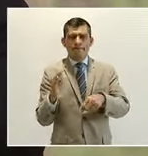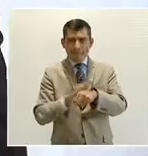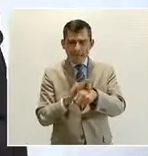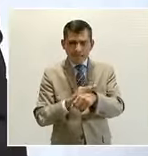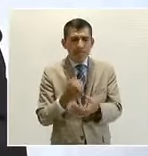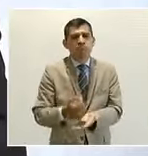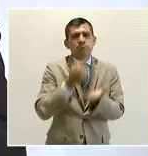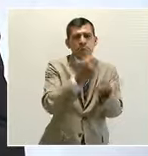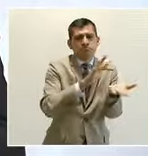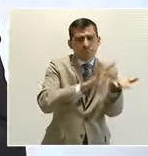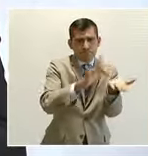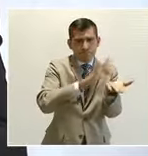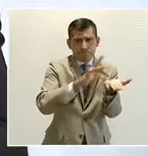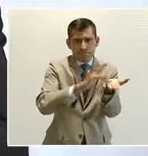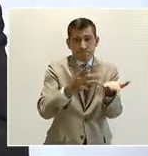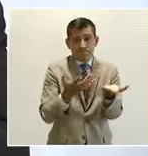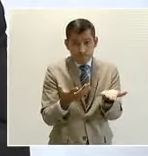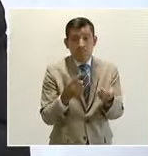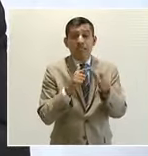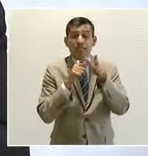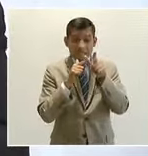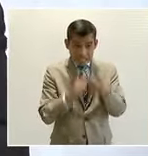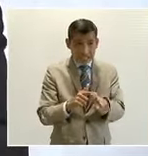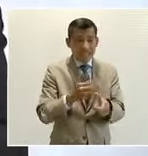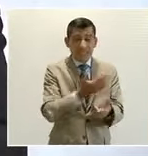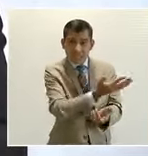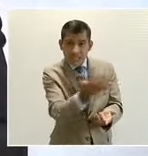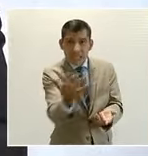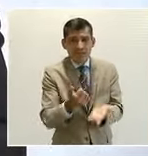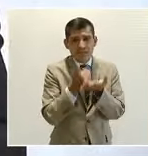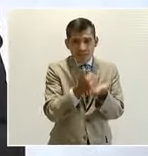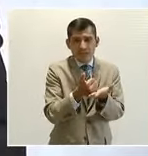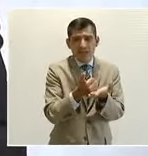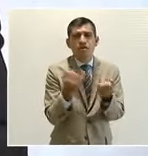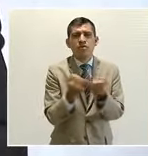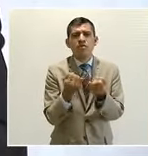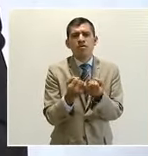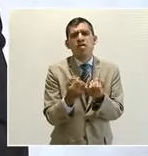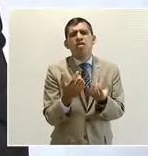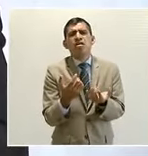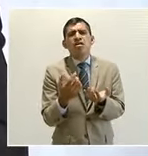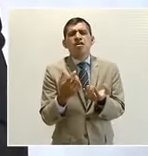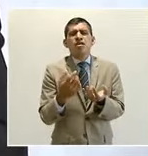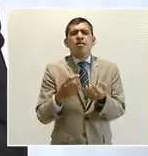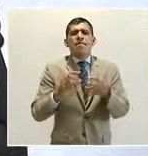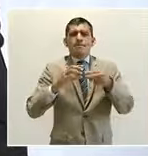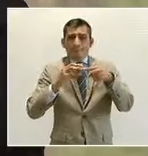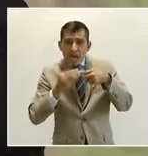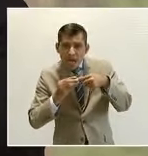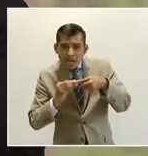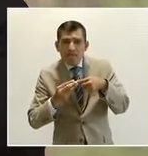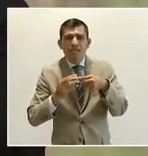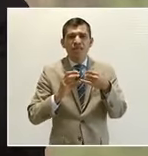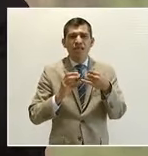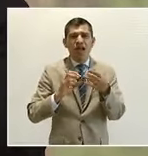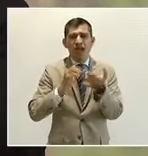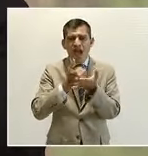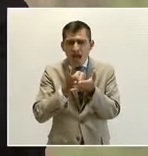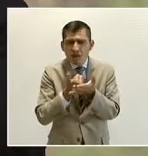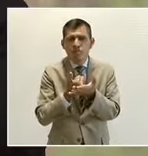apoyo vamos a seguir con los precios de garantía en maíz en arroz en